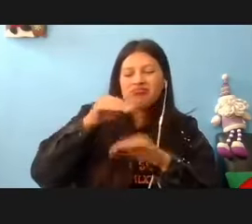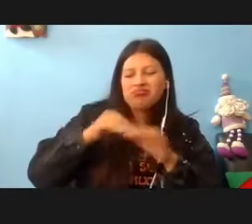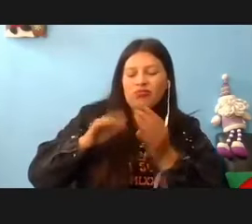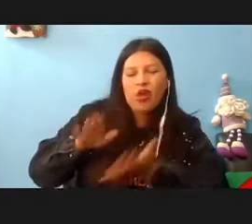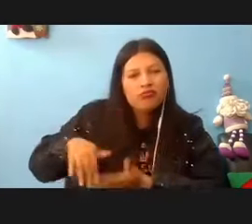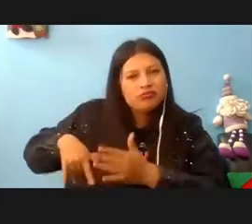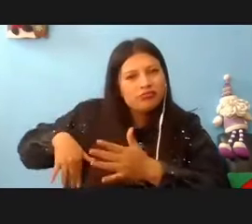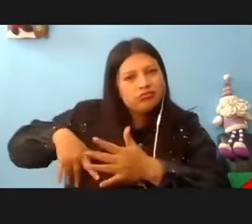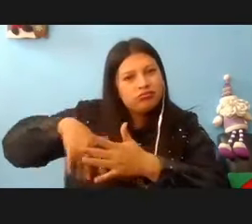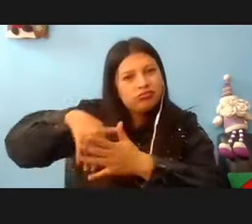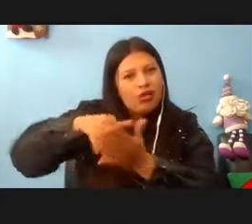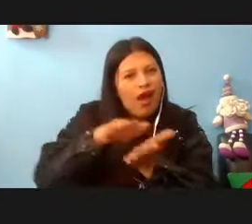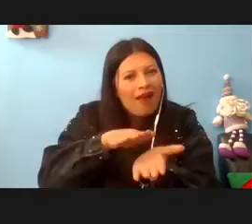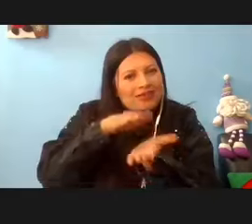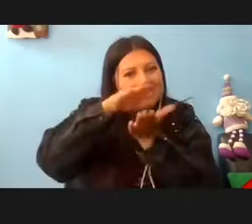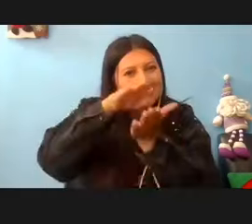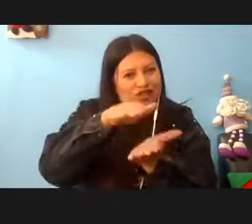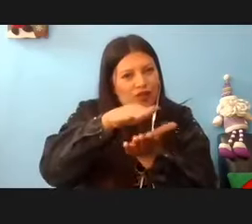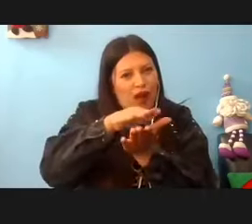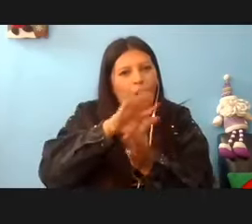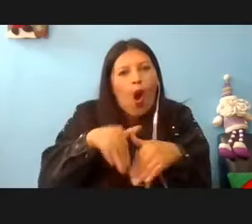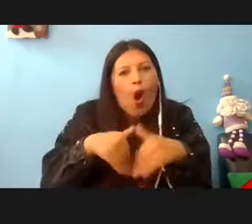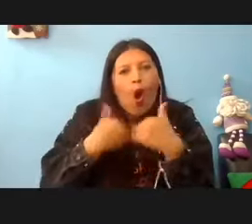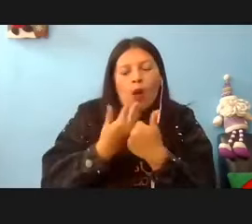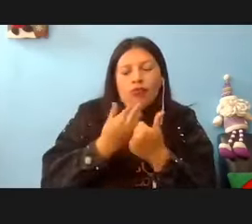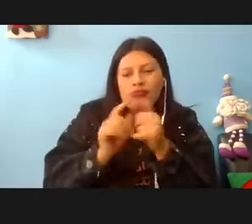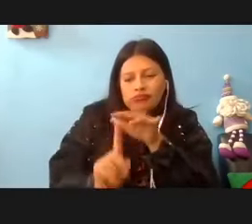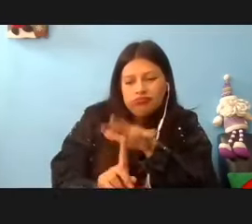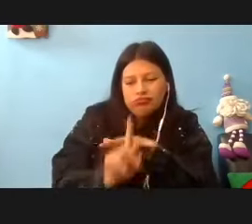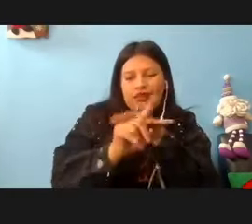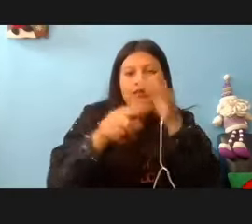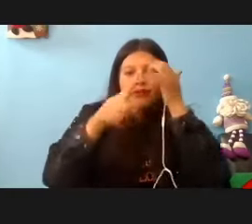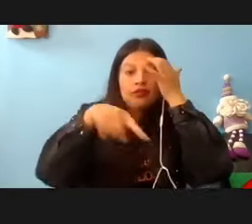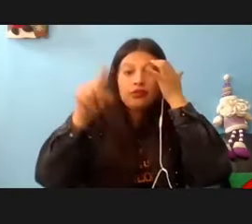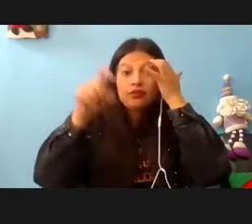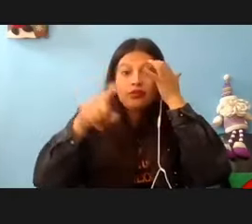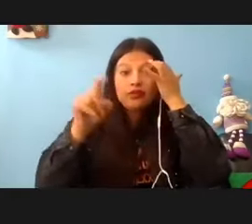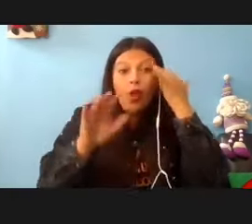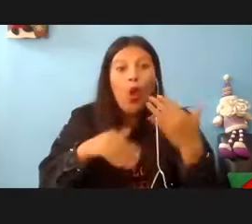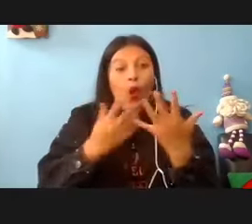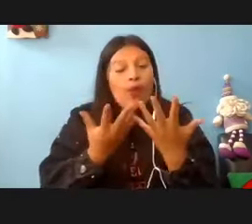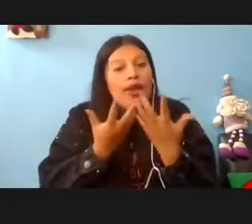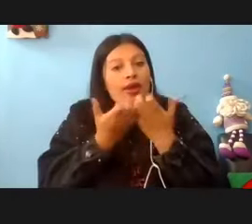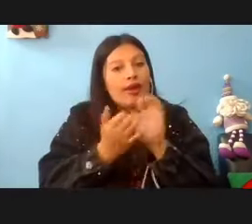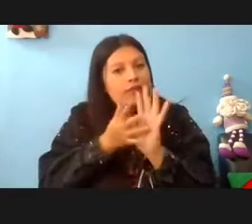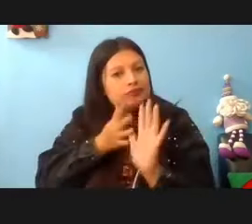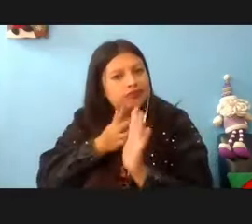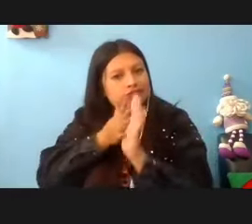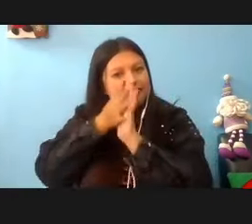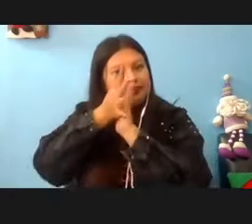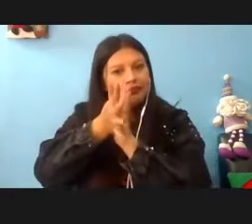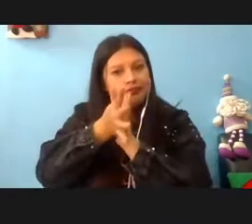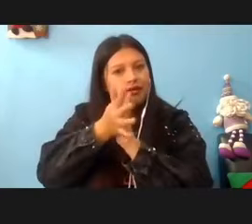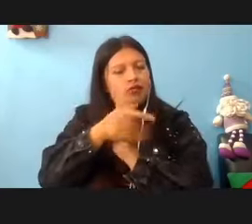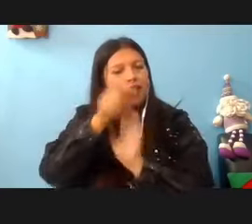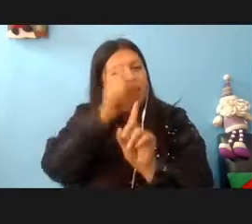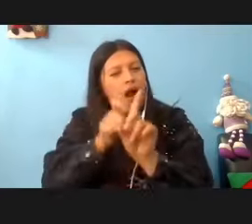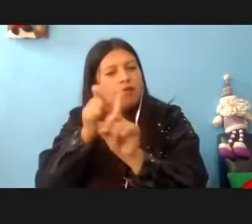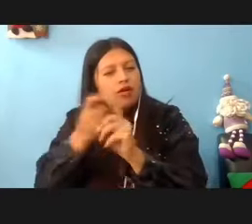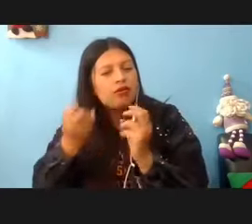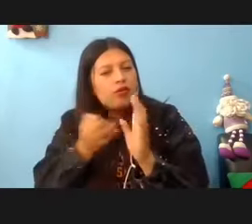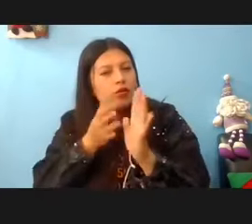cómo los archivos están emergiendo de esas necesidades y de cómo quieren contar las